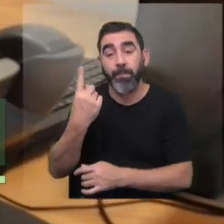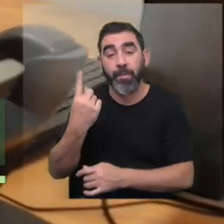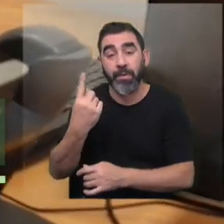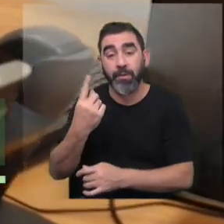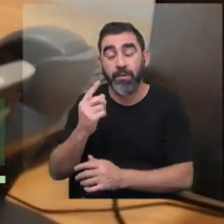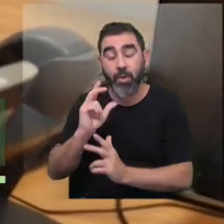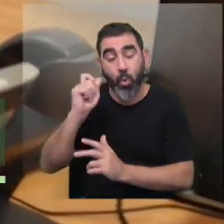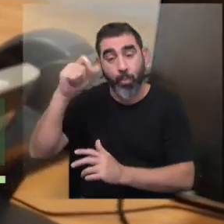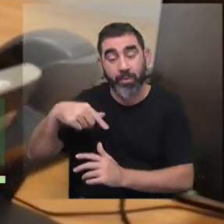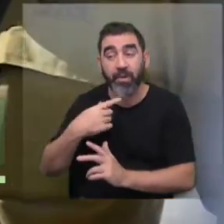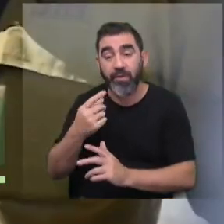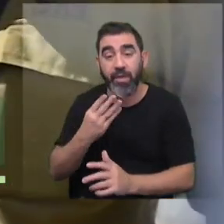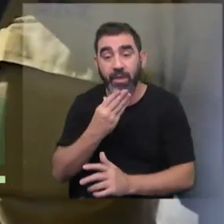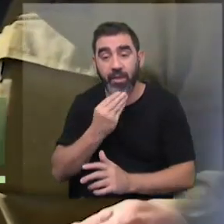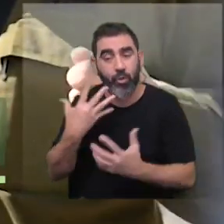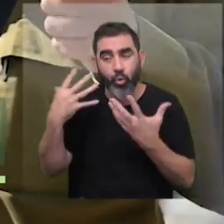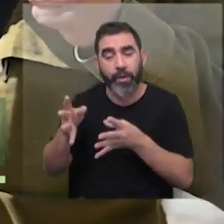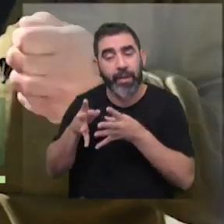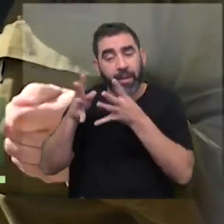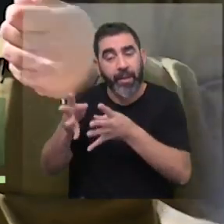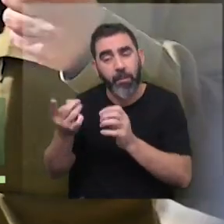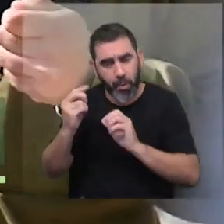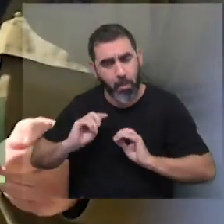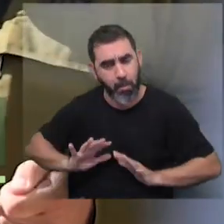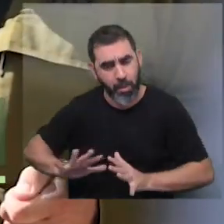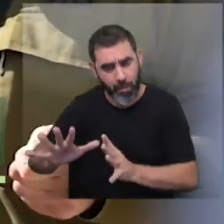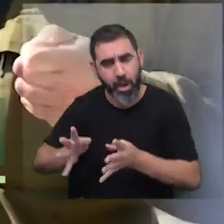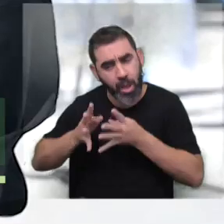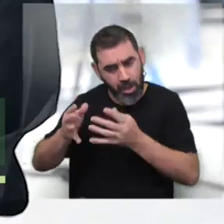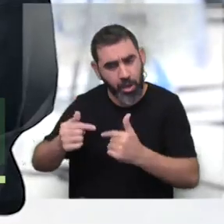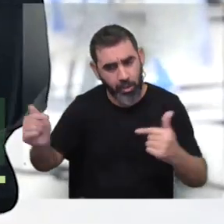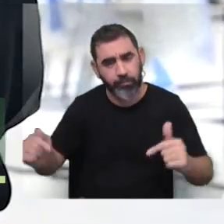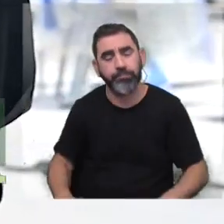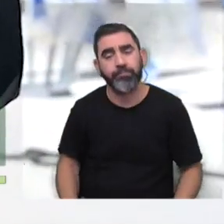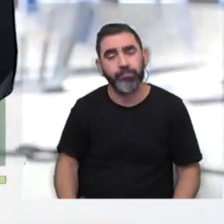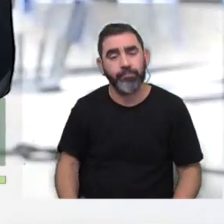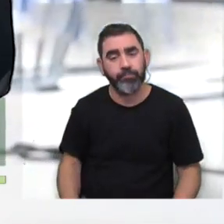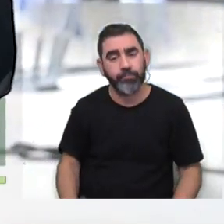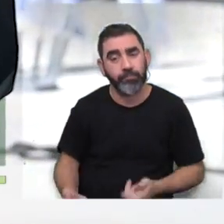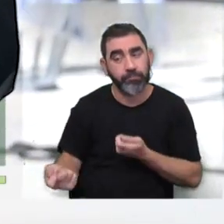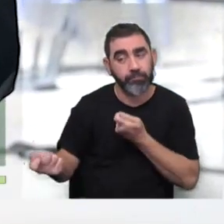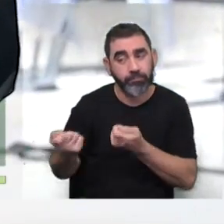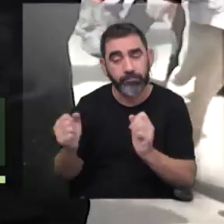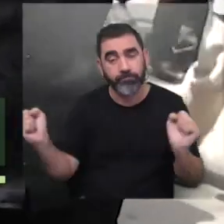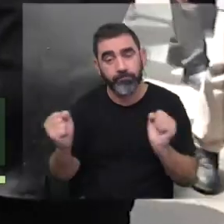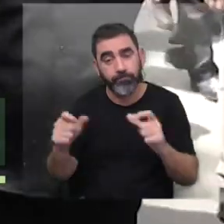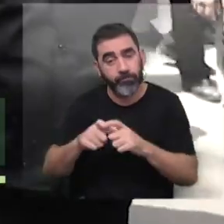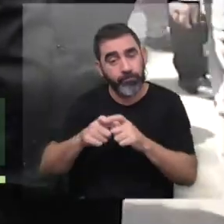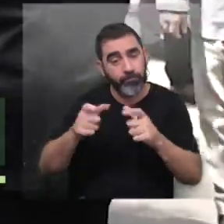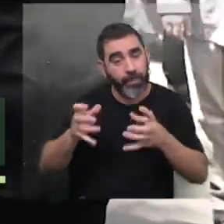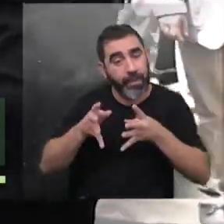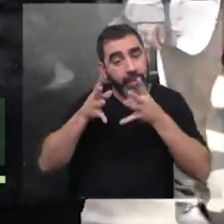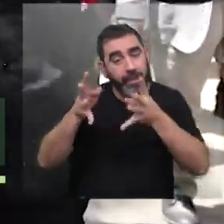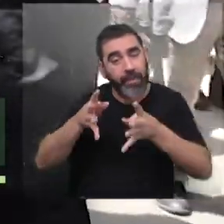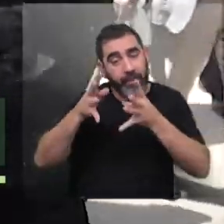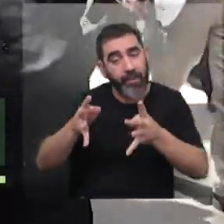pronunciarse sostuvo que Israel no quiere la guerra pero está preparado para todas las posibilidades las tensiones y el temor por una escalada de la guerra en la